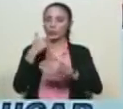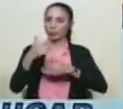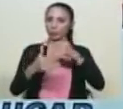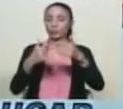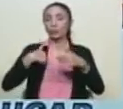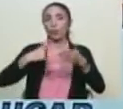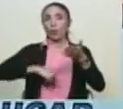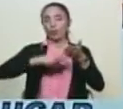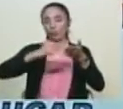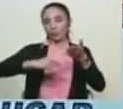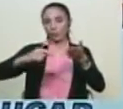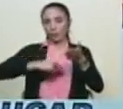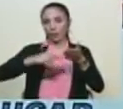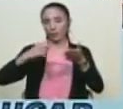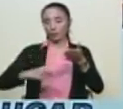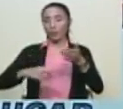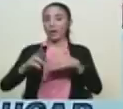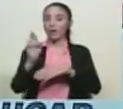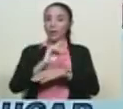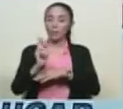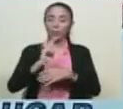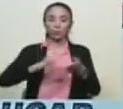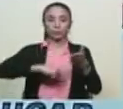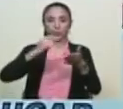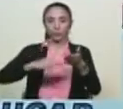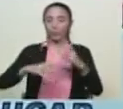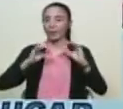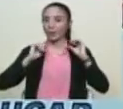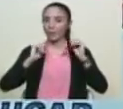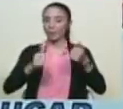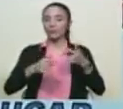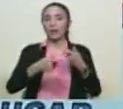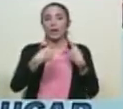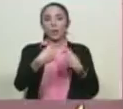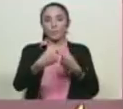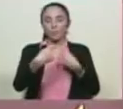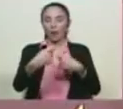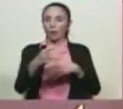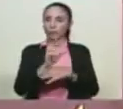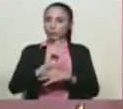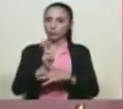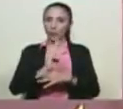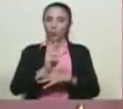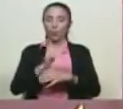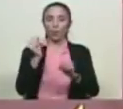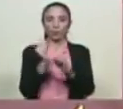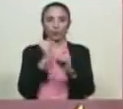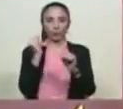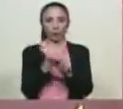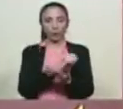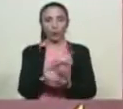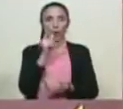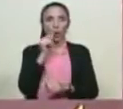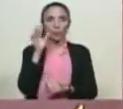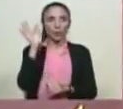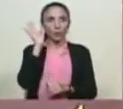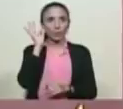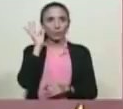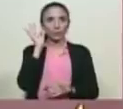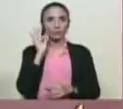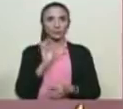a firmar la autorización para invertir en los trabajadores de la educación